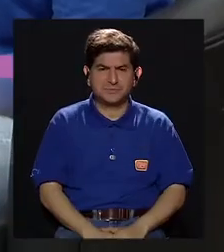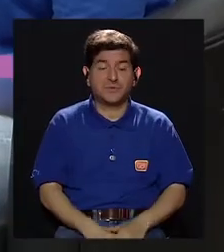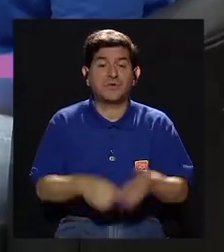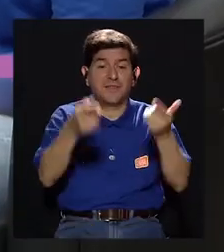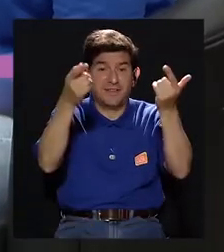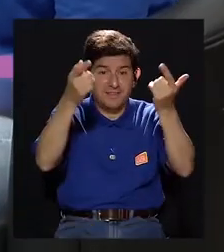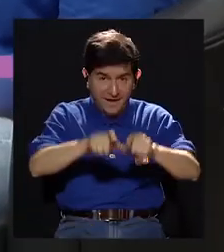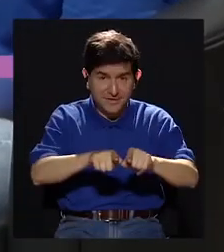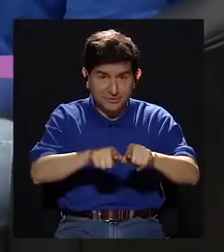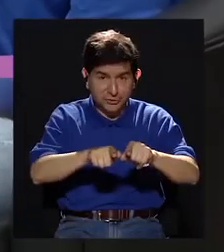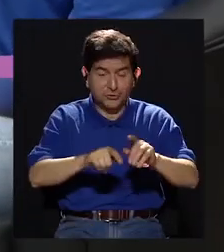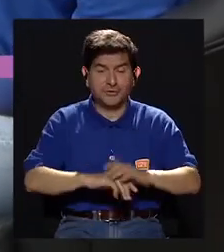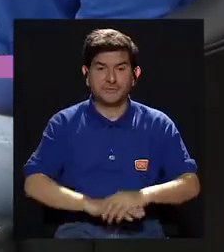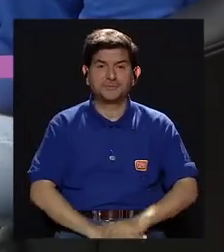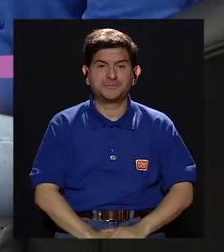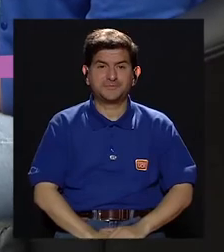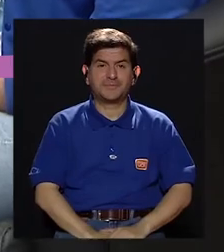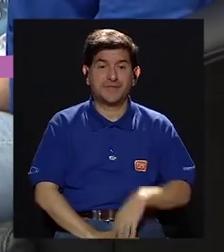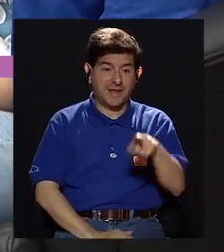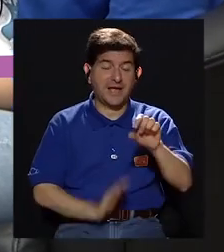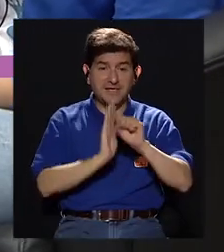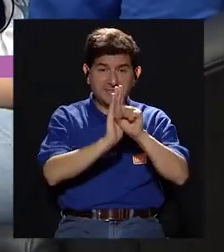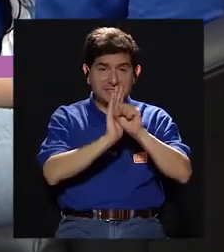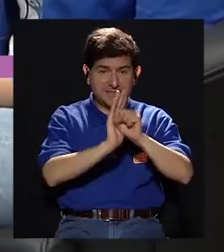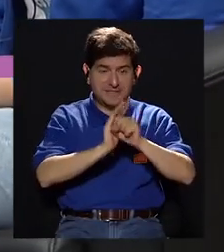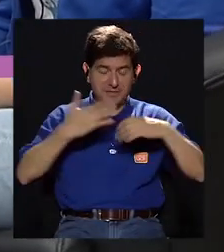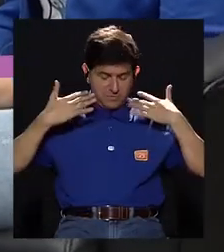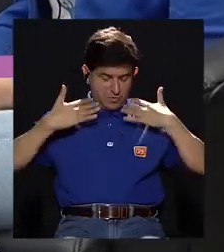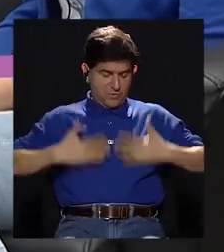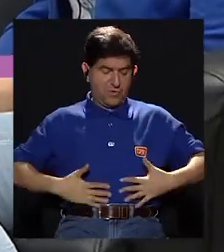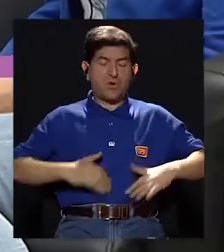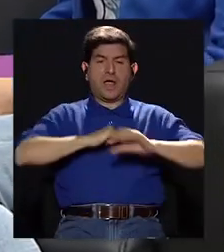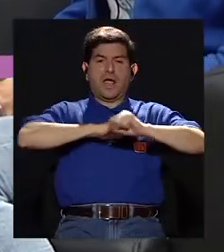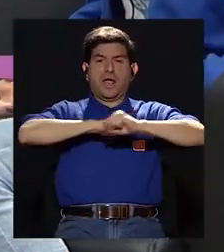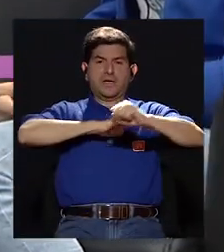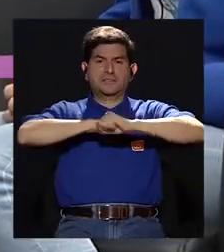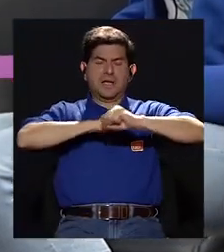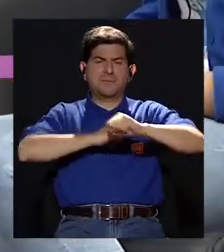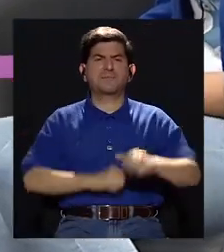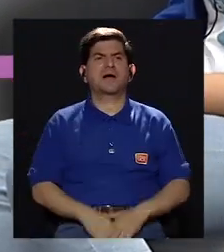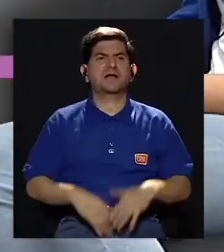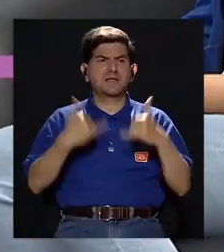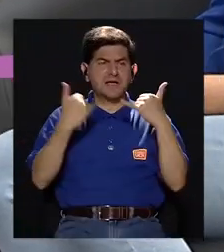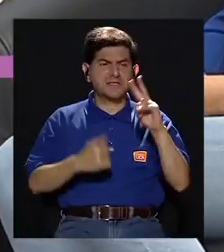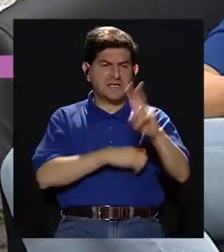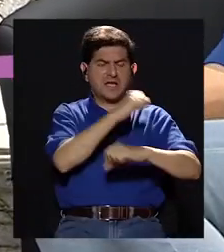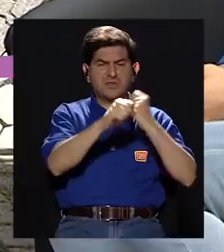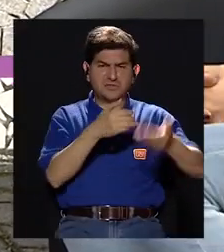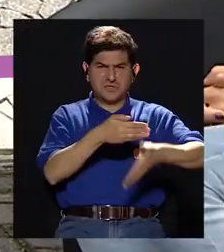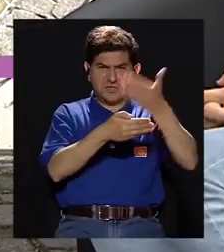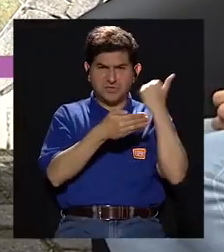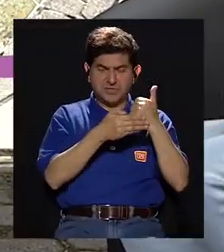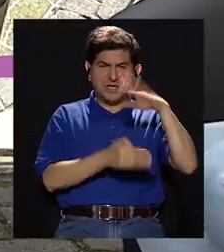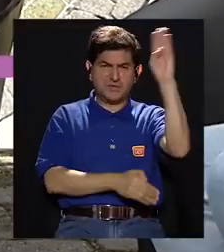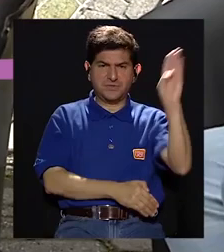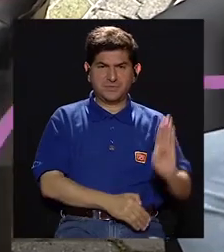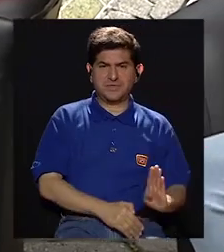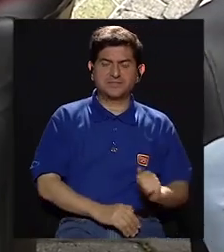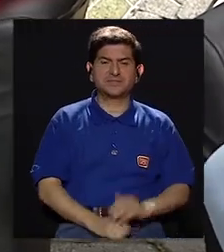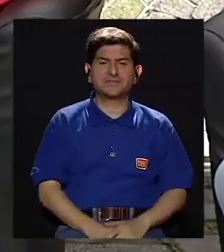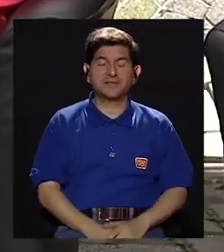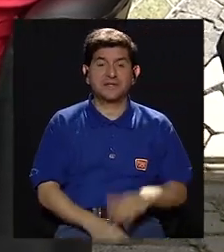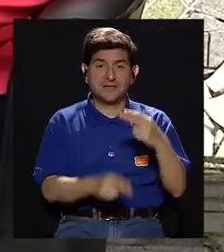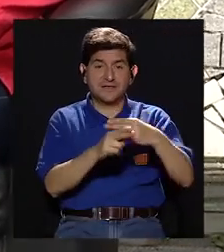excelente. Mira, de hecho, este logotipo de la camiseta es una campaña que se originó hace ya un par de años en